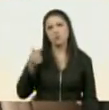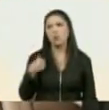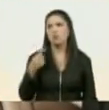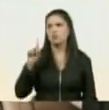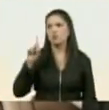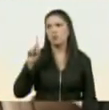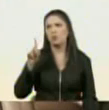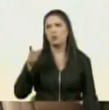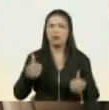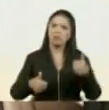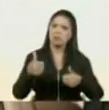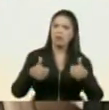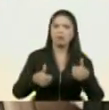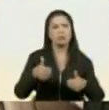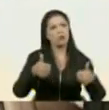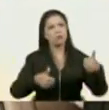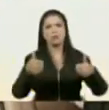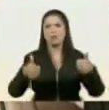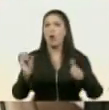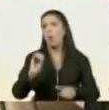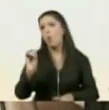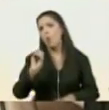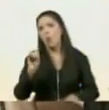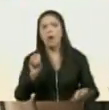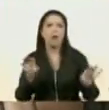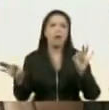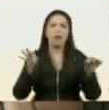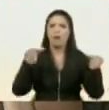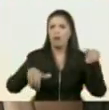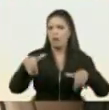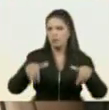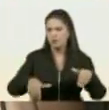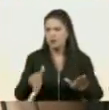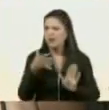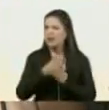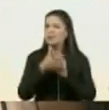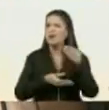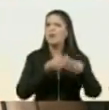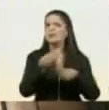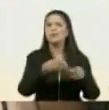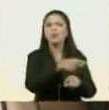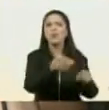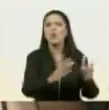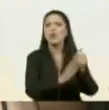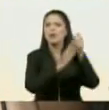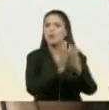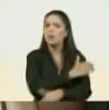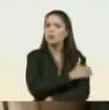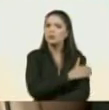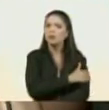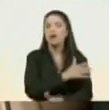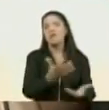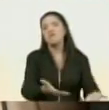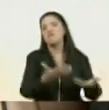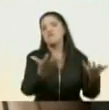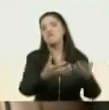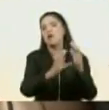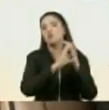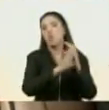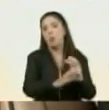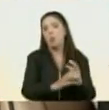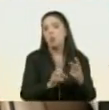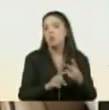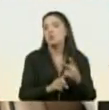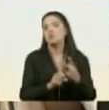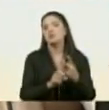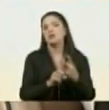candidato por la elección sectorial o por la elección territorial. ¿Qué estaba haciendo la dirigencia de la derecha? Quemando autobuses, quemando